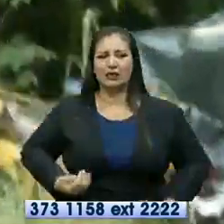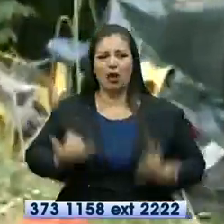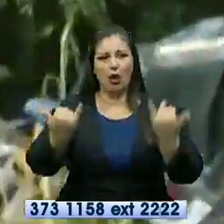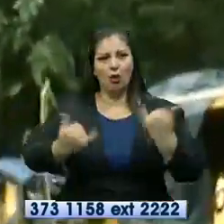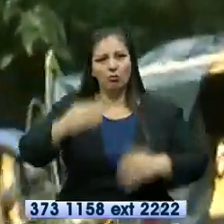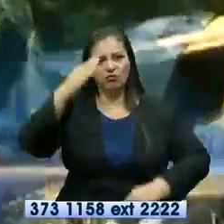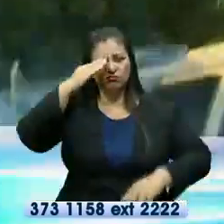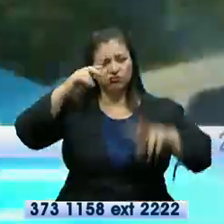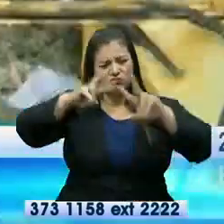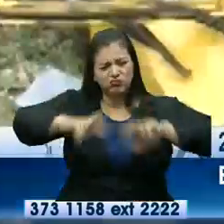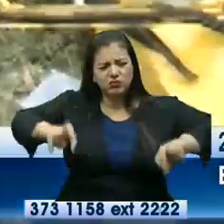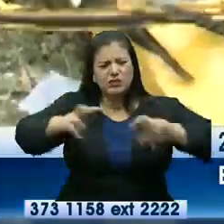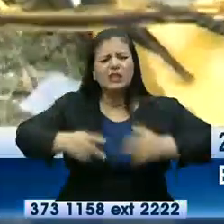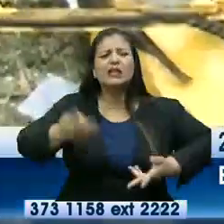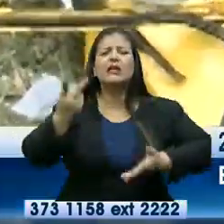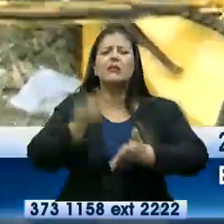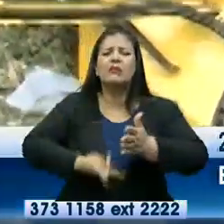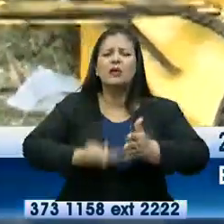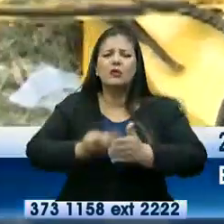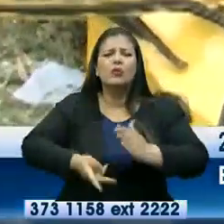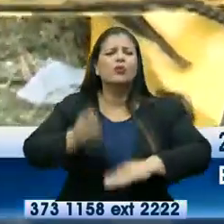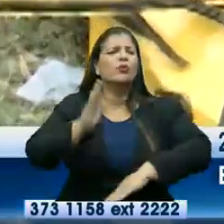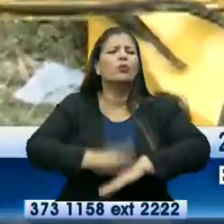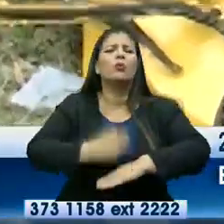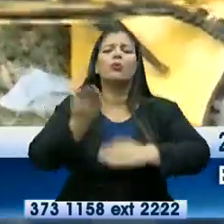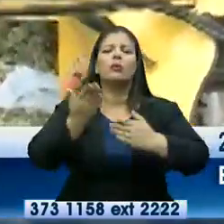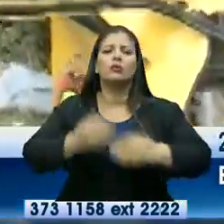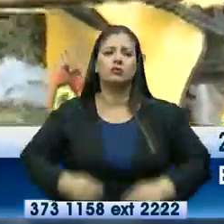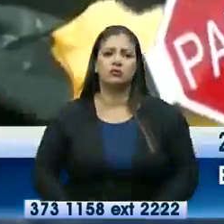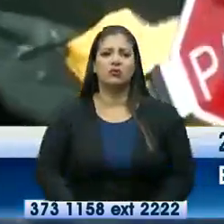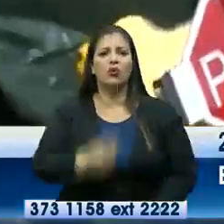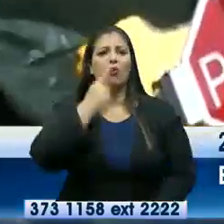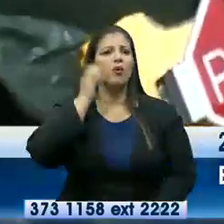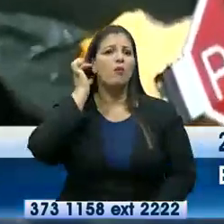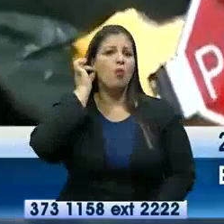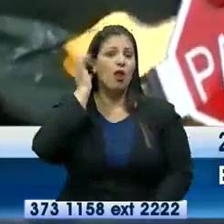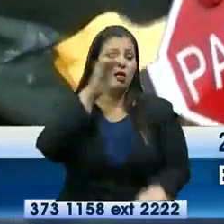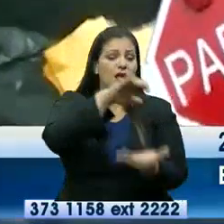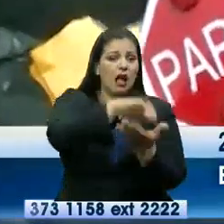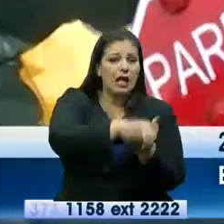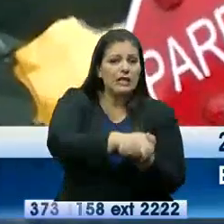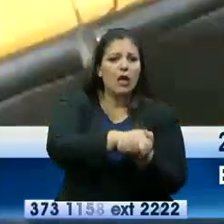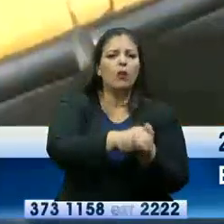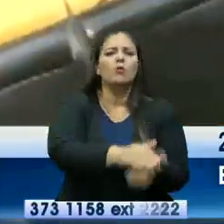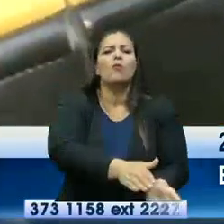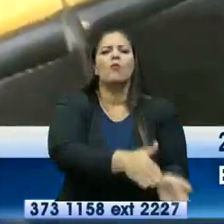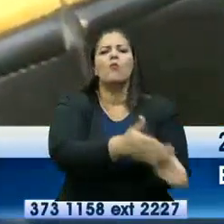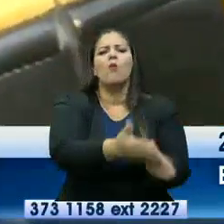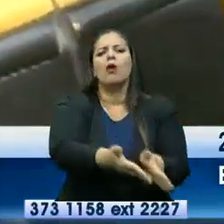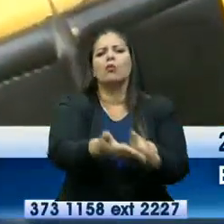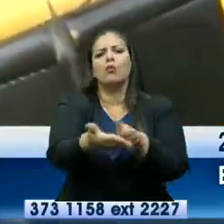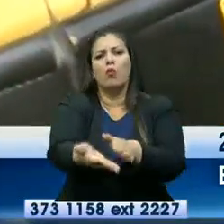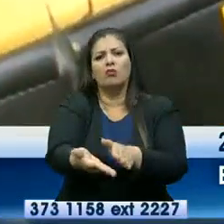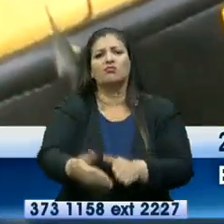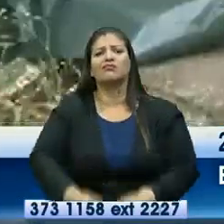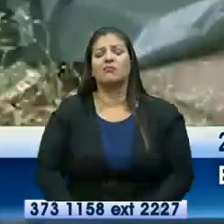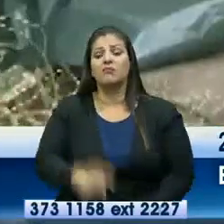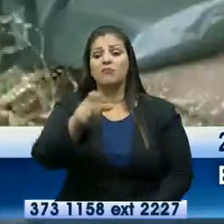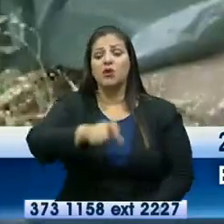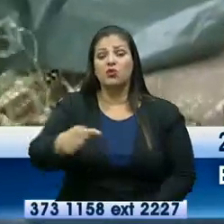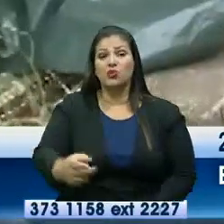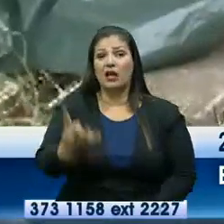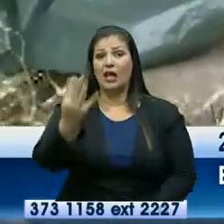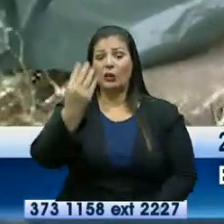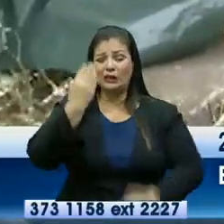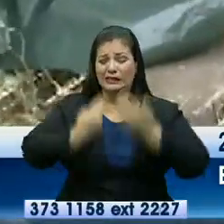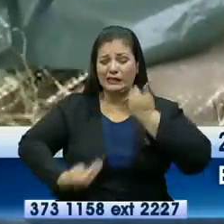Así quedó esta furgoneta donde fallecieron una pareja de esposos y 14 quedaron heridas, entre ellas dos personas embarazadas,